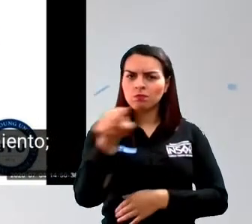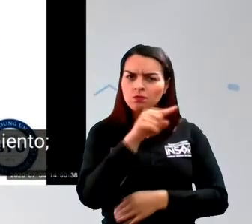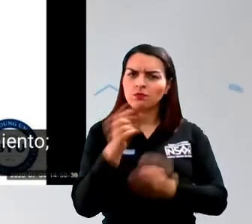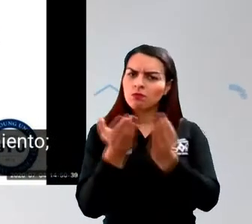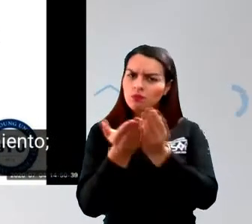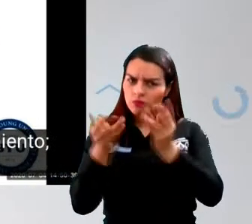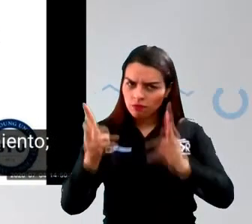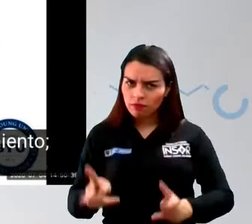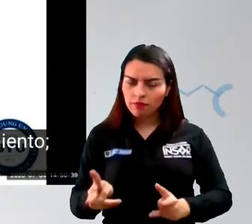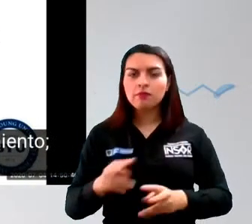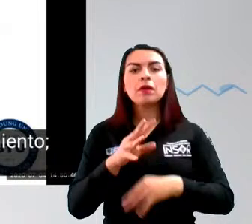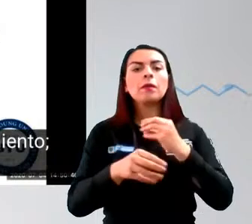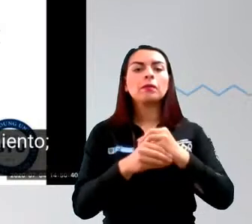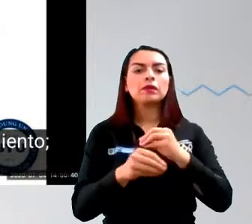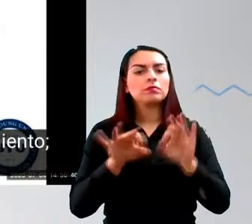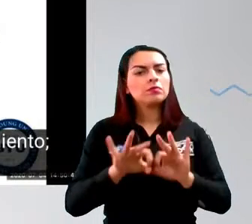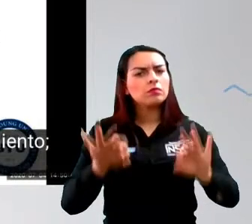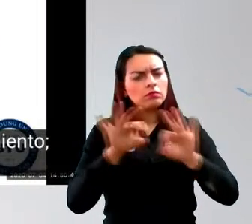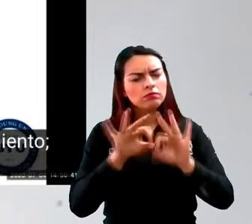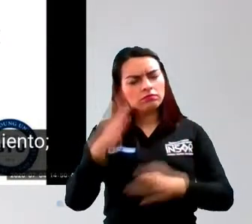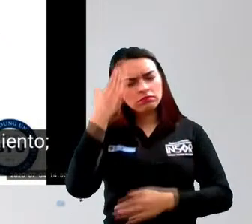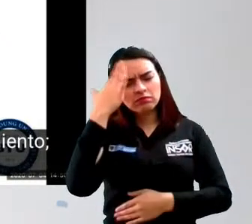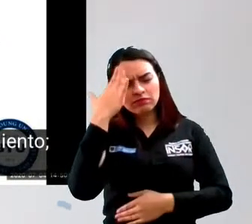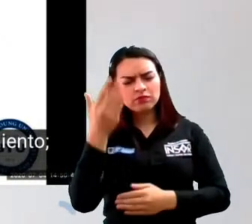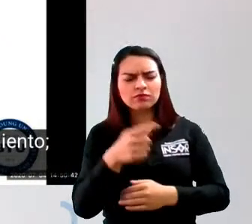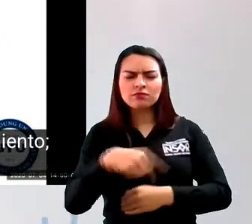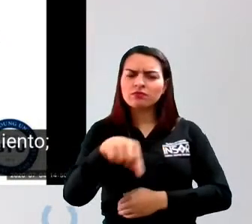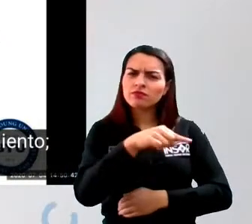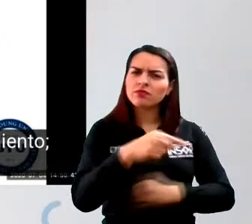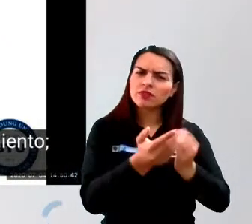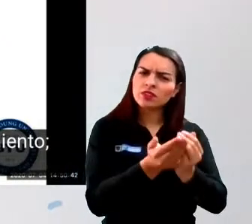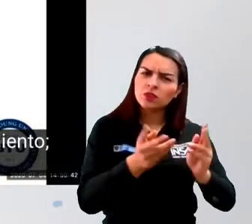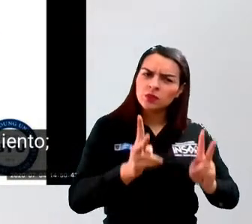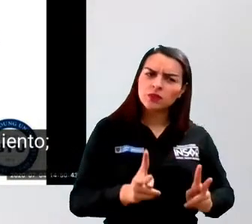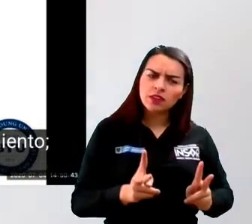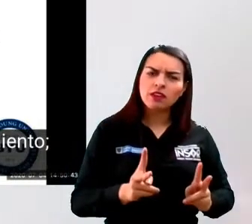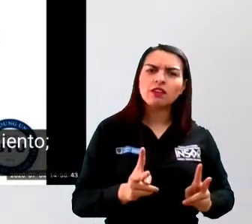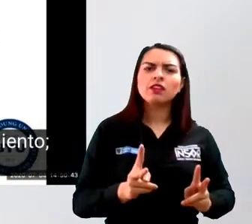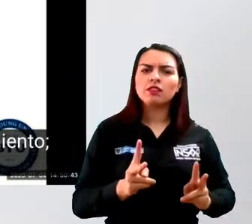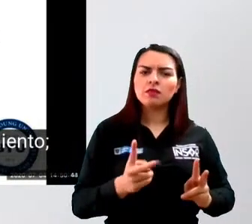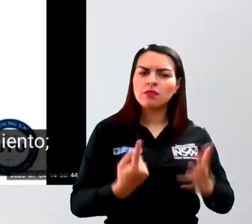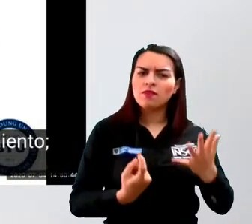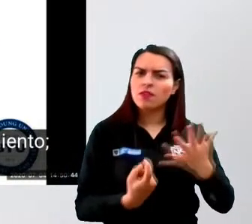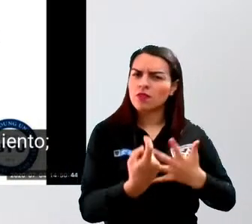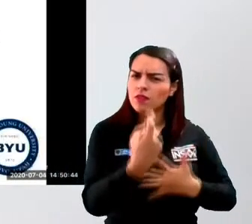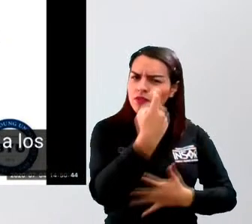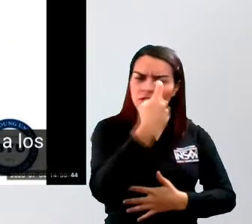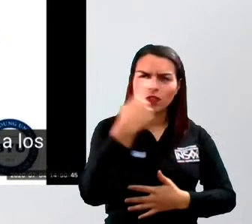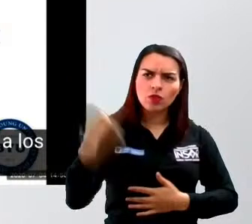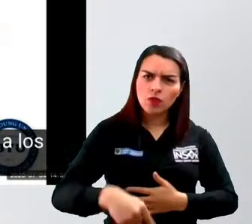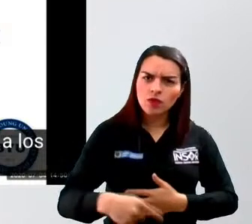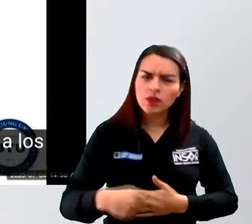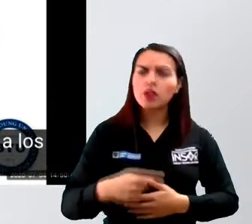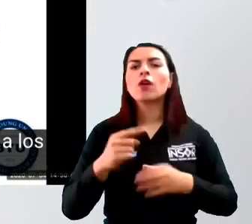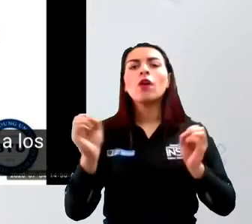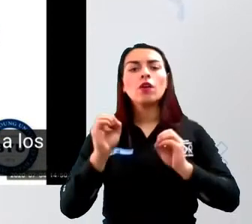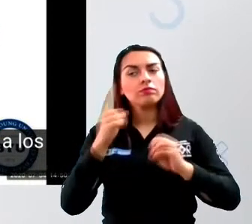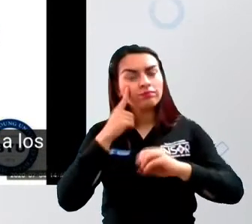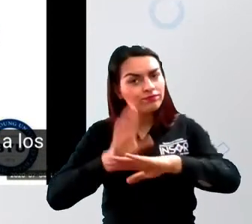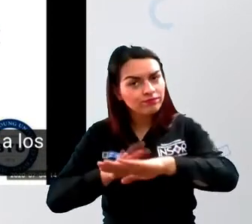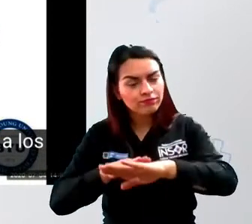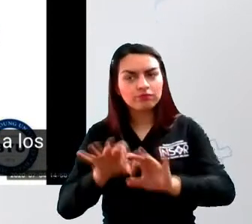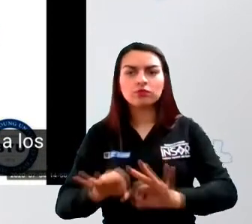cuenta de cuando los estudiantes han faltado a clase y darle seguimiento. Publicar anuncios y recordatorios sobre las fechas